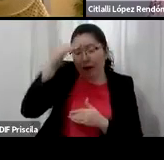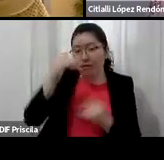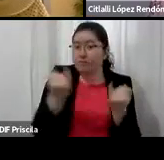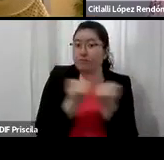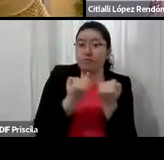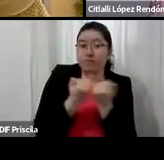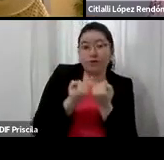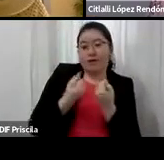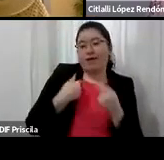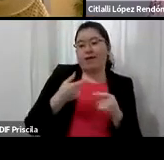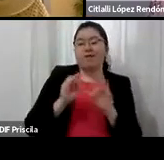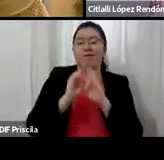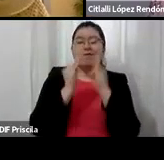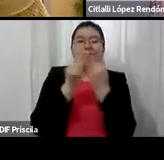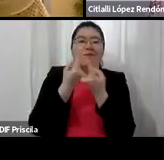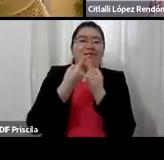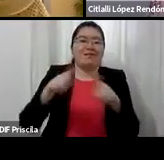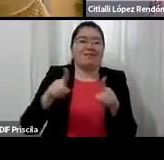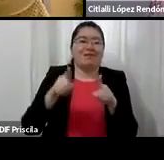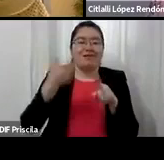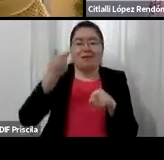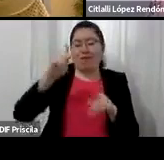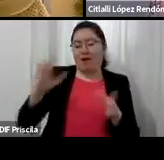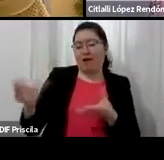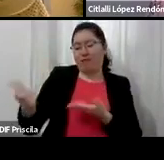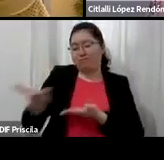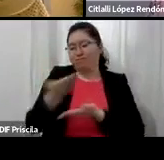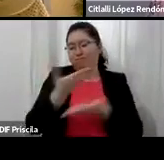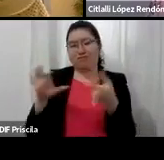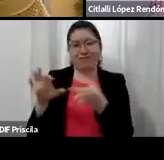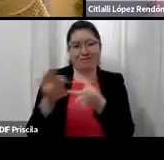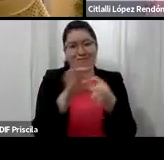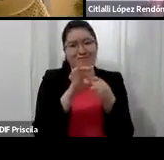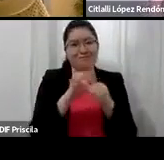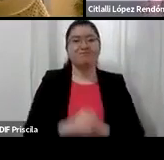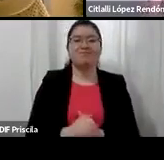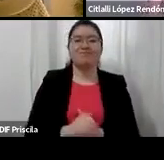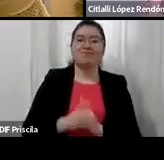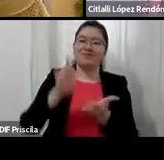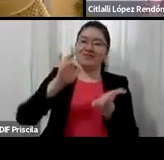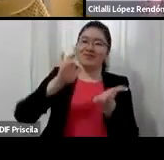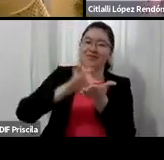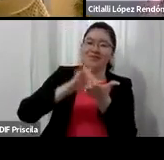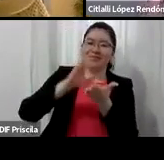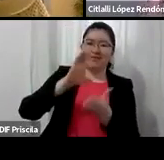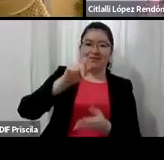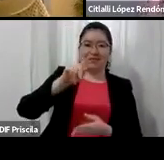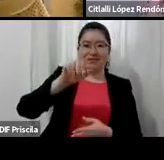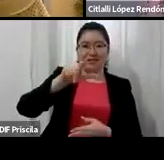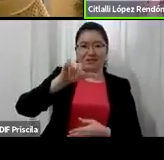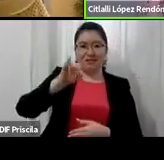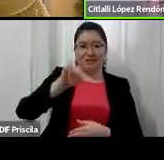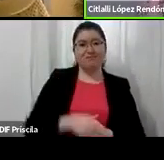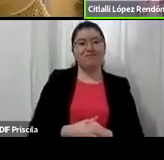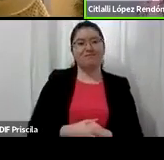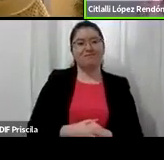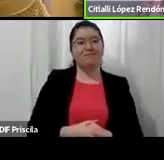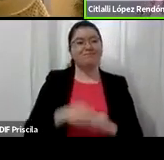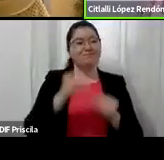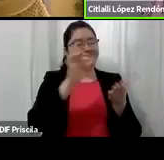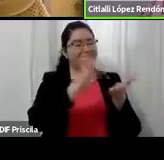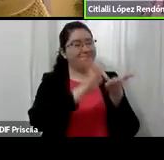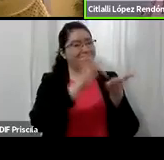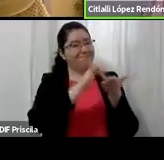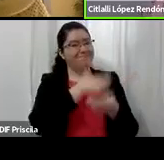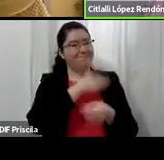demás. Muchísimas gracias por estar con nosotros, Citlali. Muchas gracias y buenos